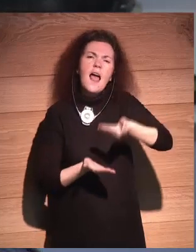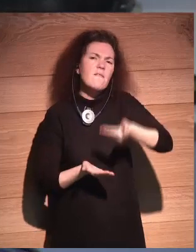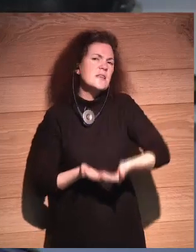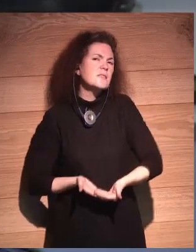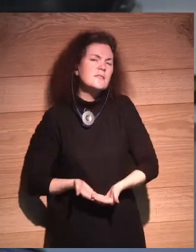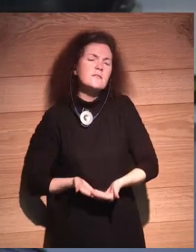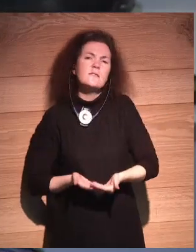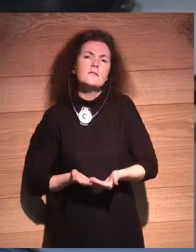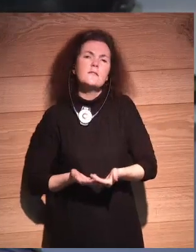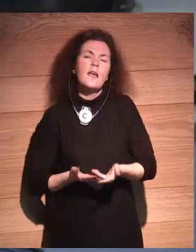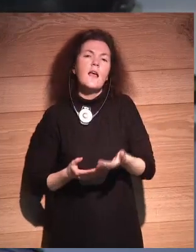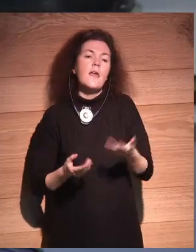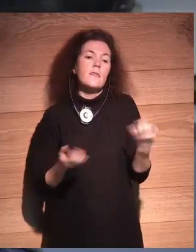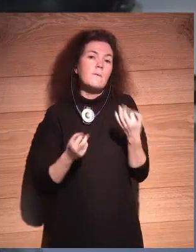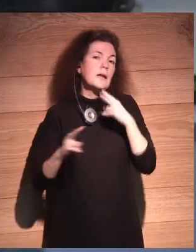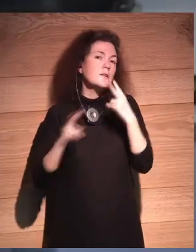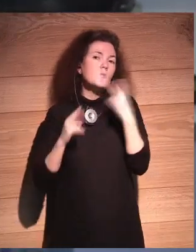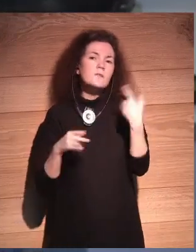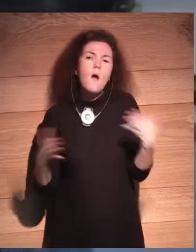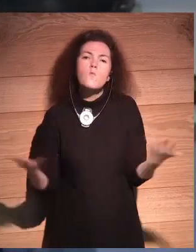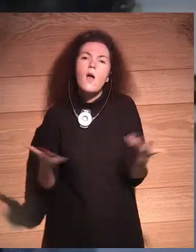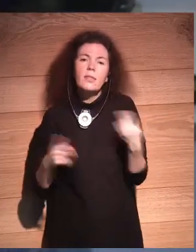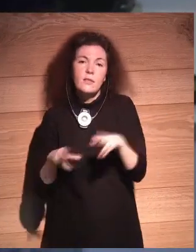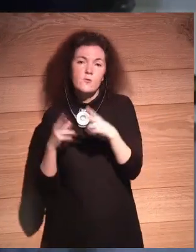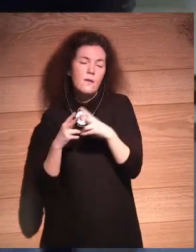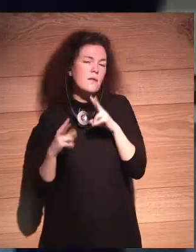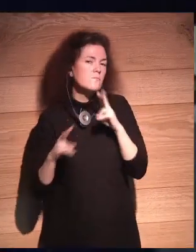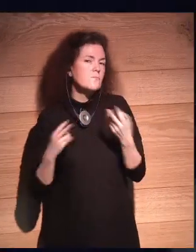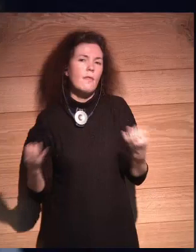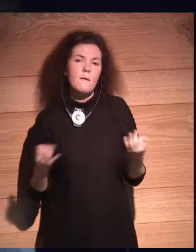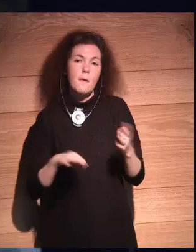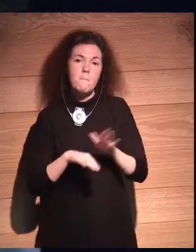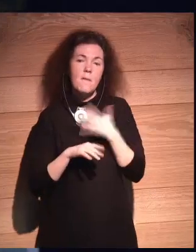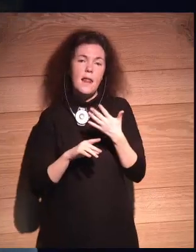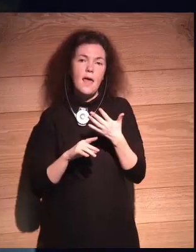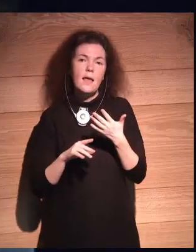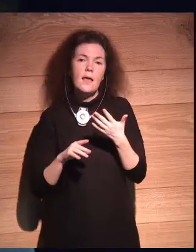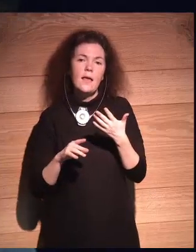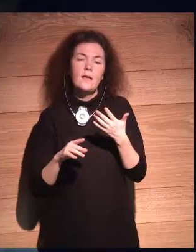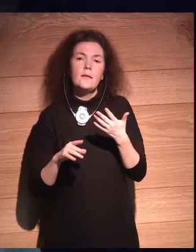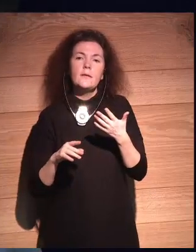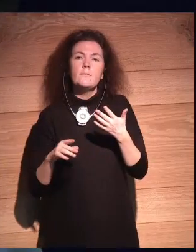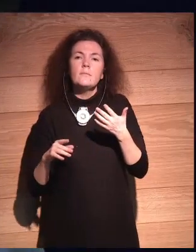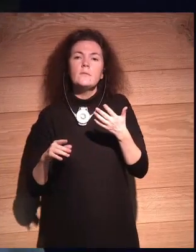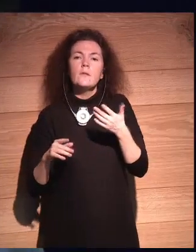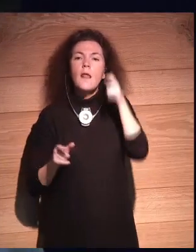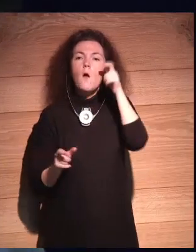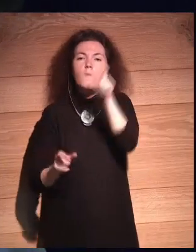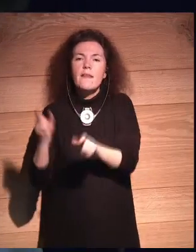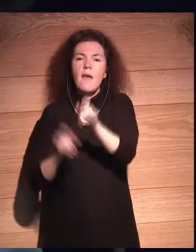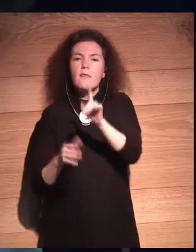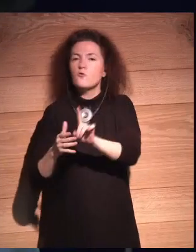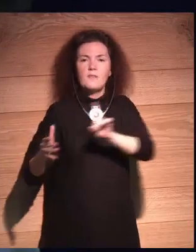requieren una respuesta urgente de la sociedad para que no se aleje de la propia humanidad,